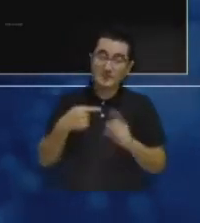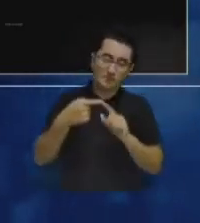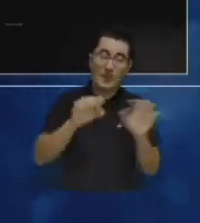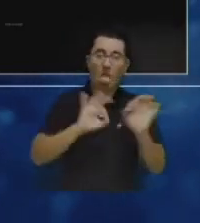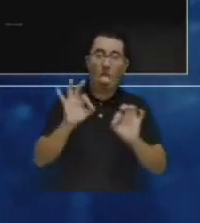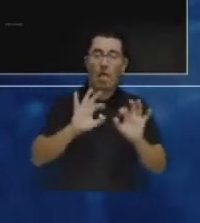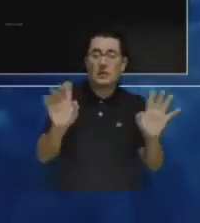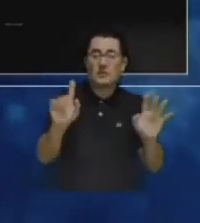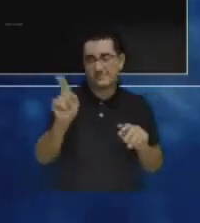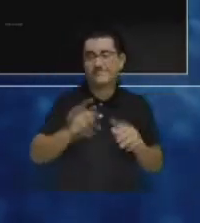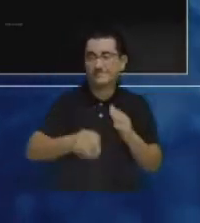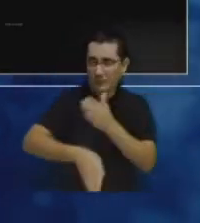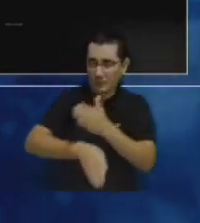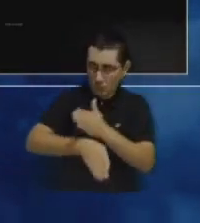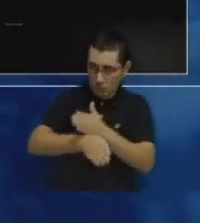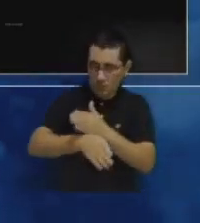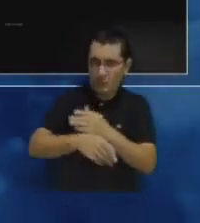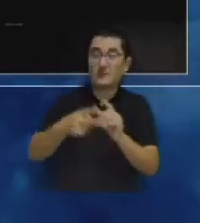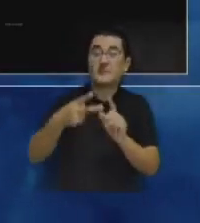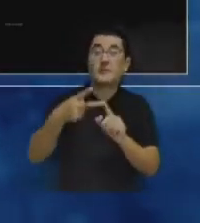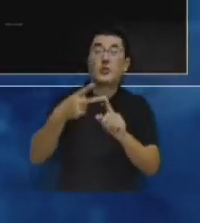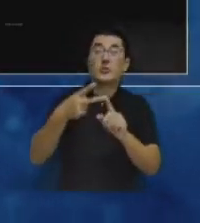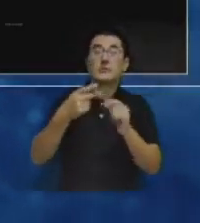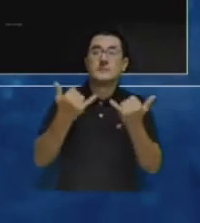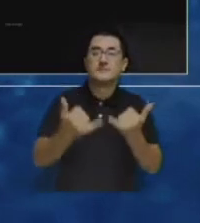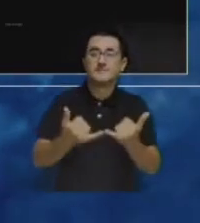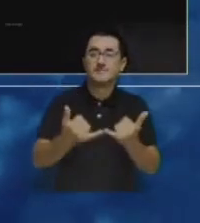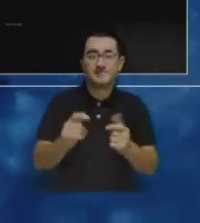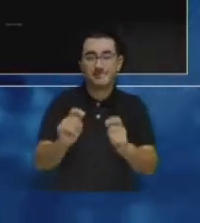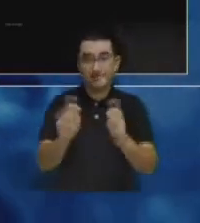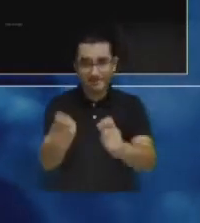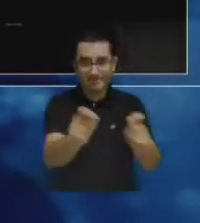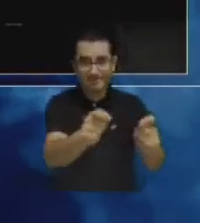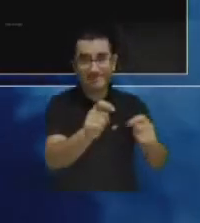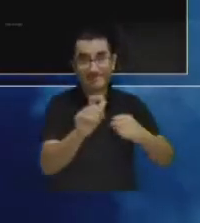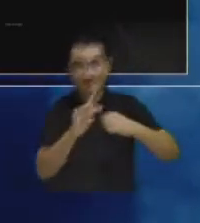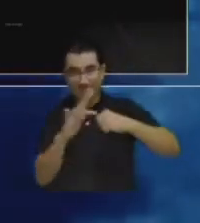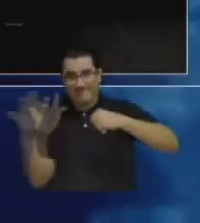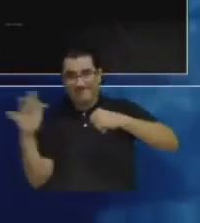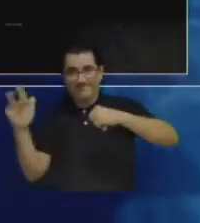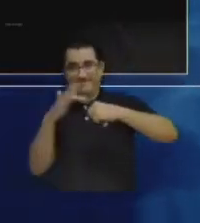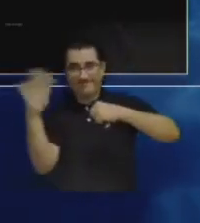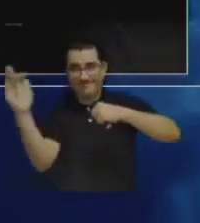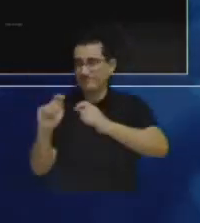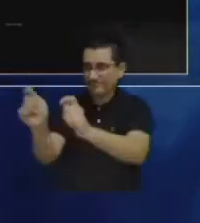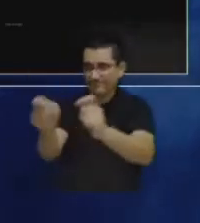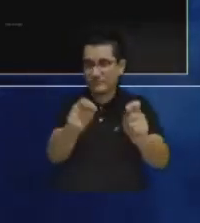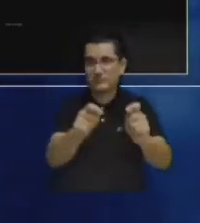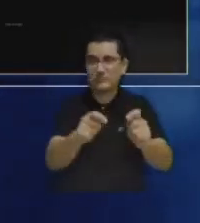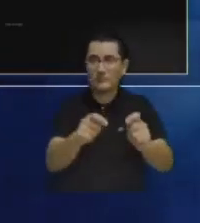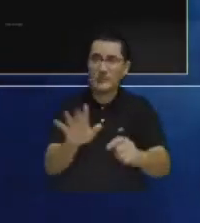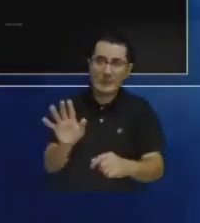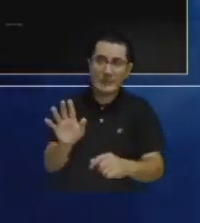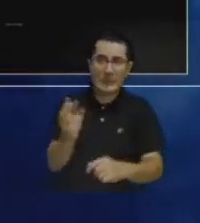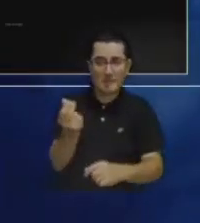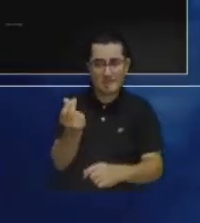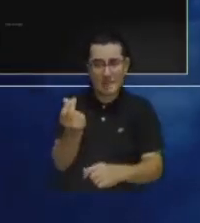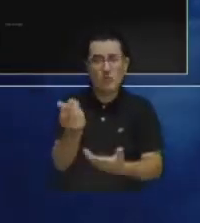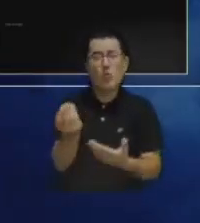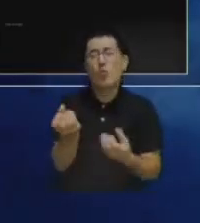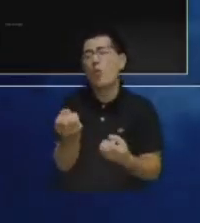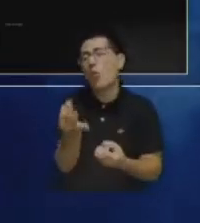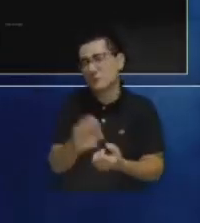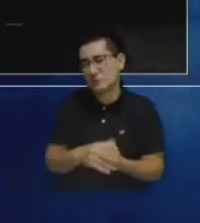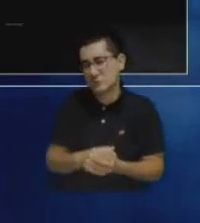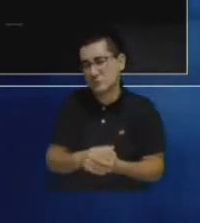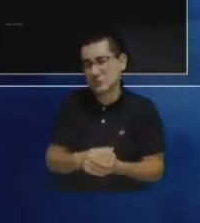dinamizar, ¿sí?, la asignación de espectro sea a precios razonables, ¿sí?, que era lo que comentaba en